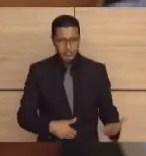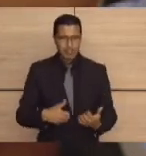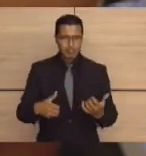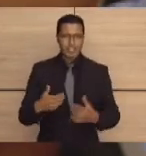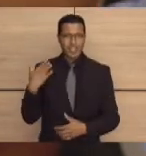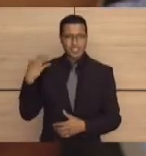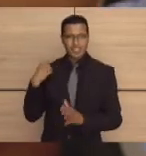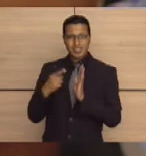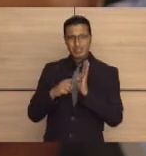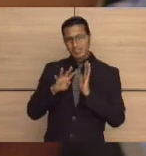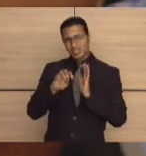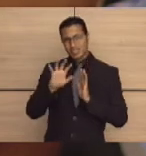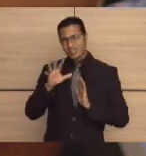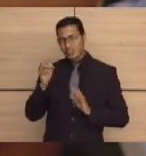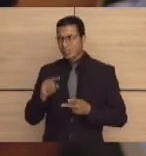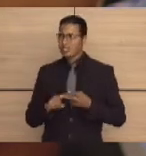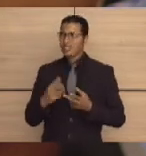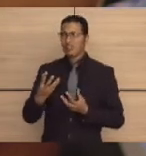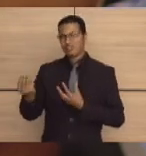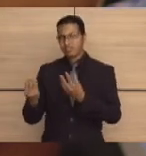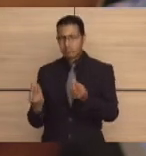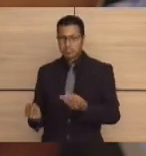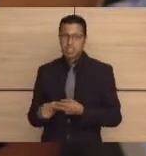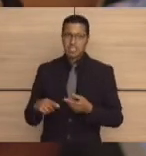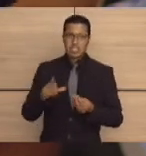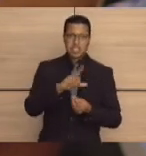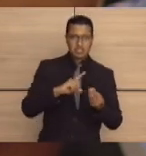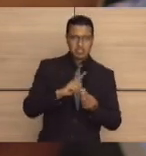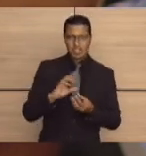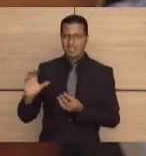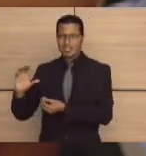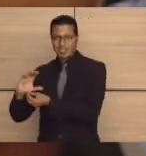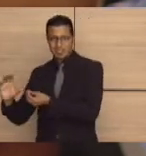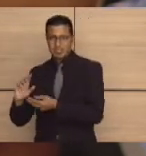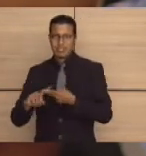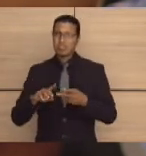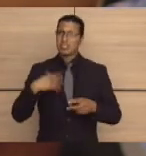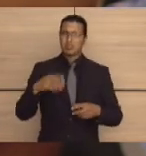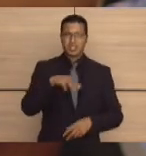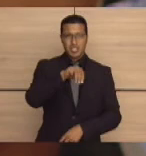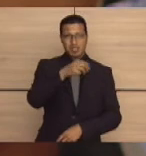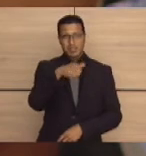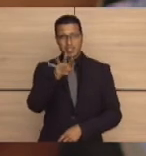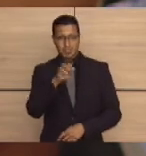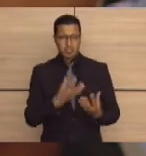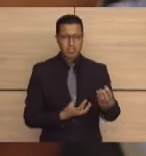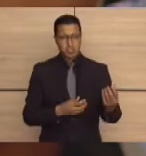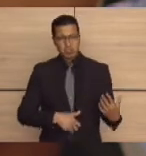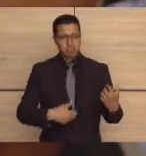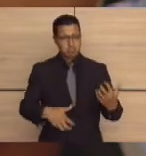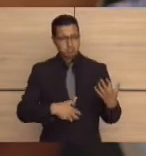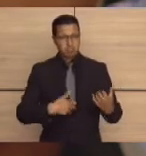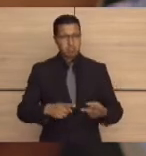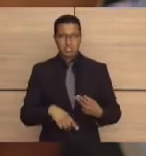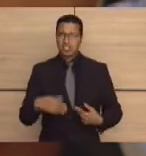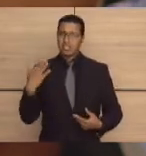50, después el armisticio entre liberales y conservadores, después la desmovilización del M-19, después la desmovilización de los paramilitares,